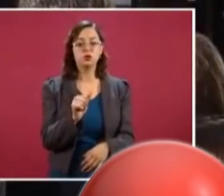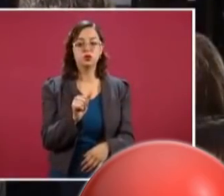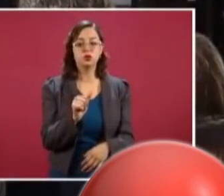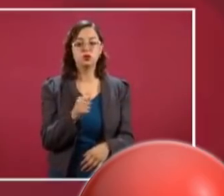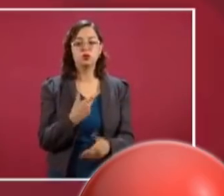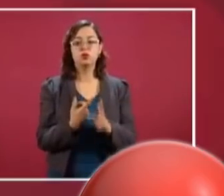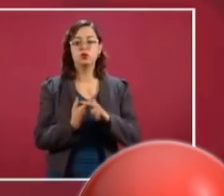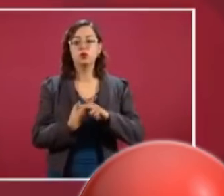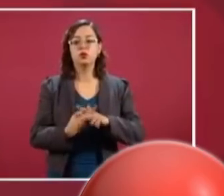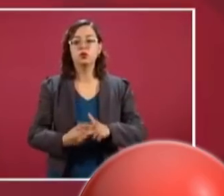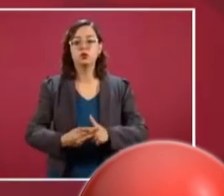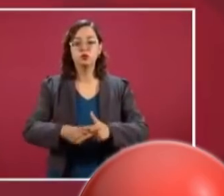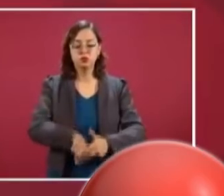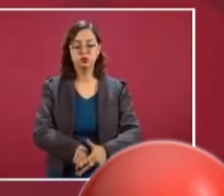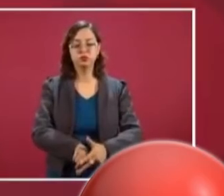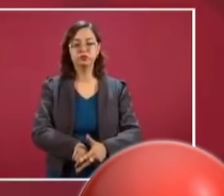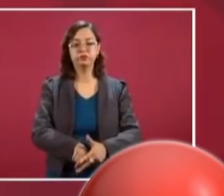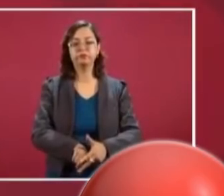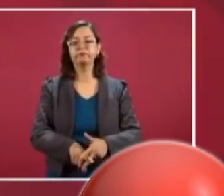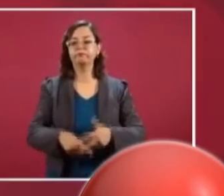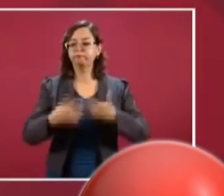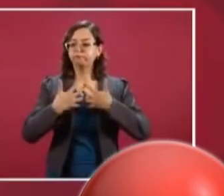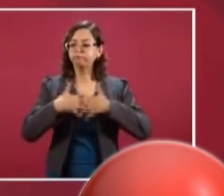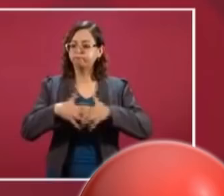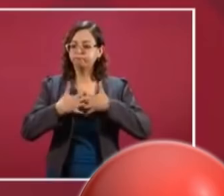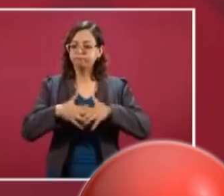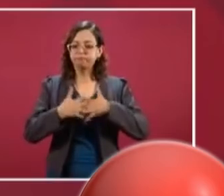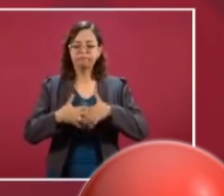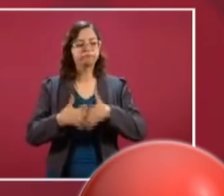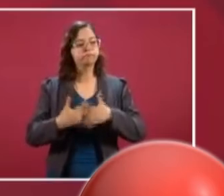echamos a andar un motor